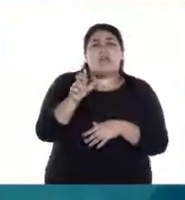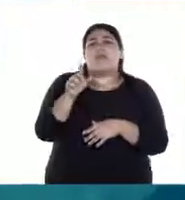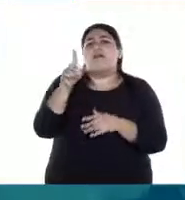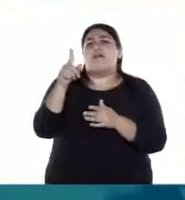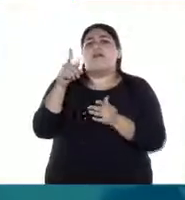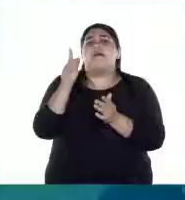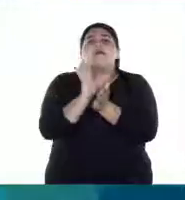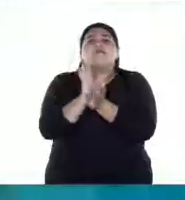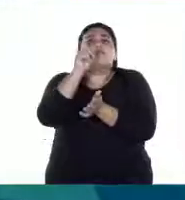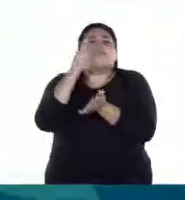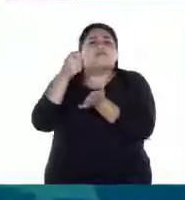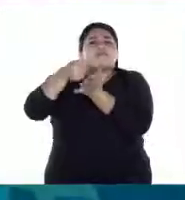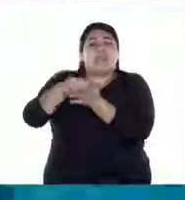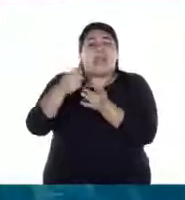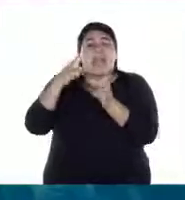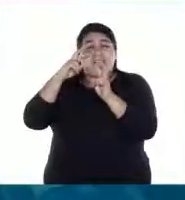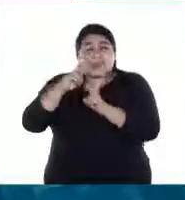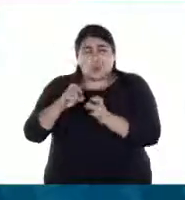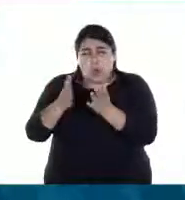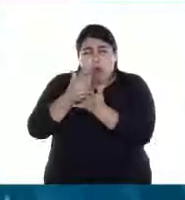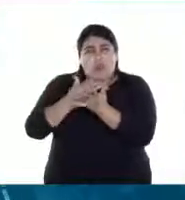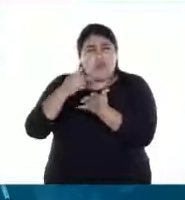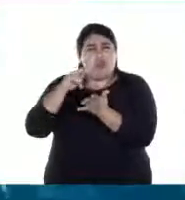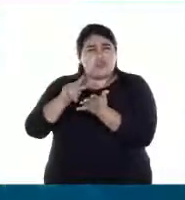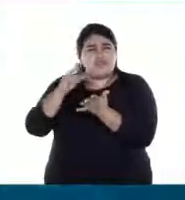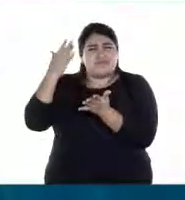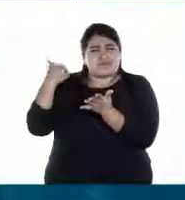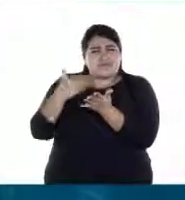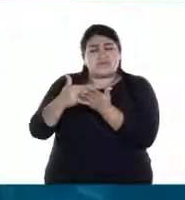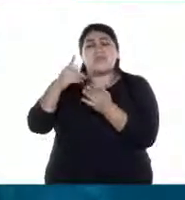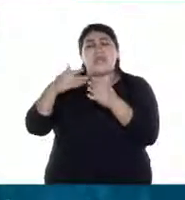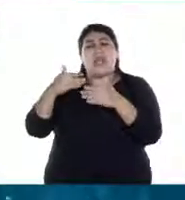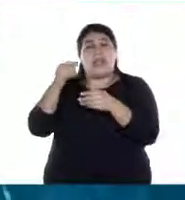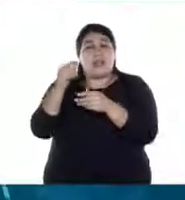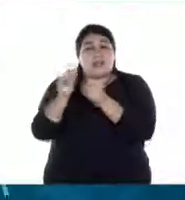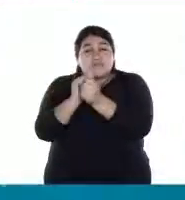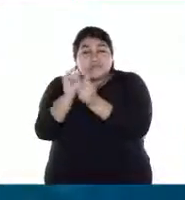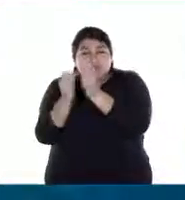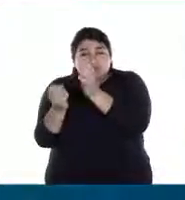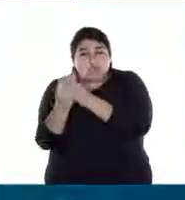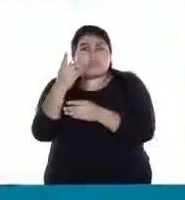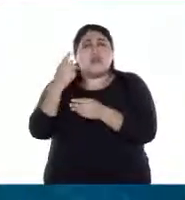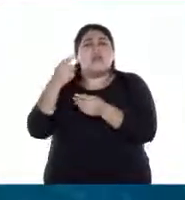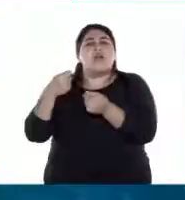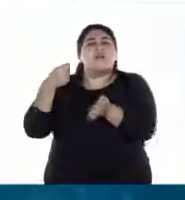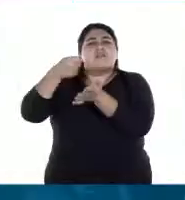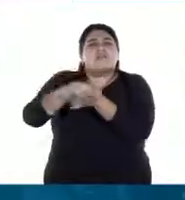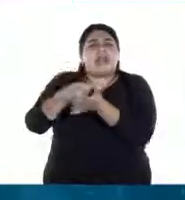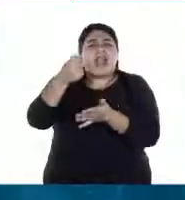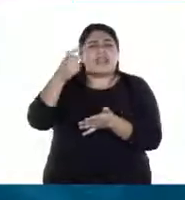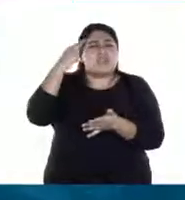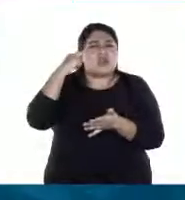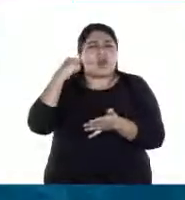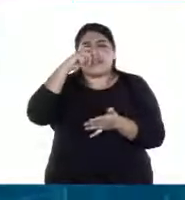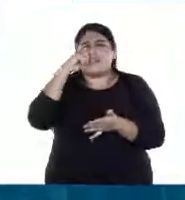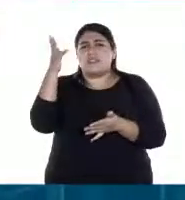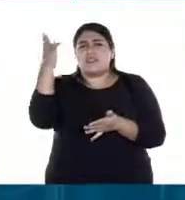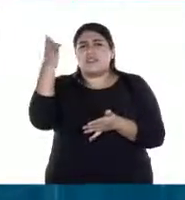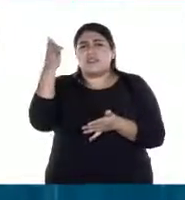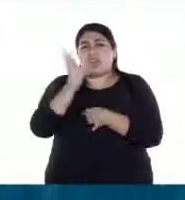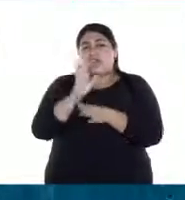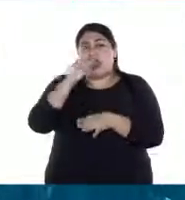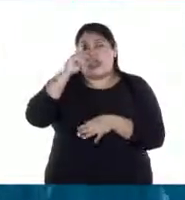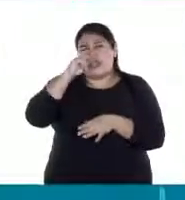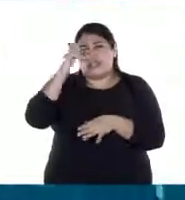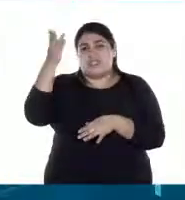Times. Un estudio además reciente demostró que el desarrollo de esa vacuna se financió con un 97% de